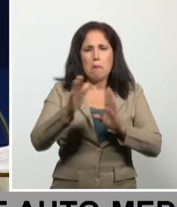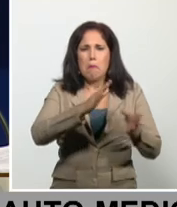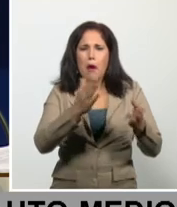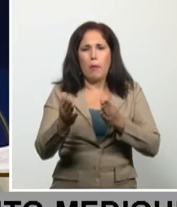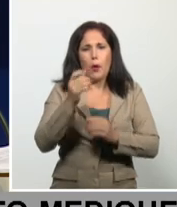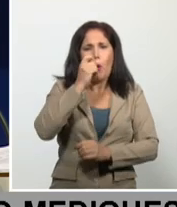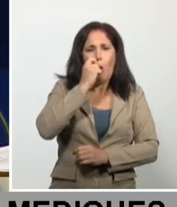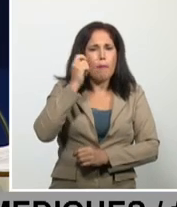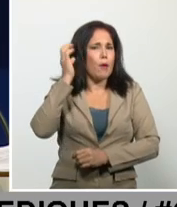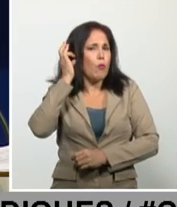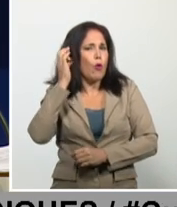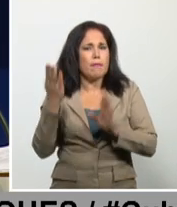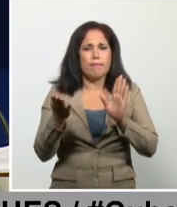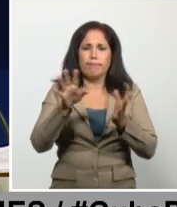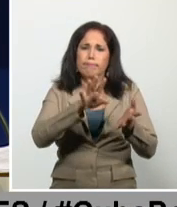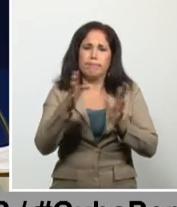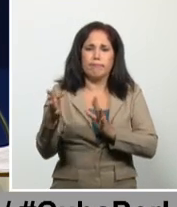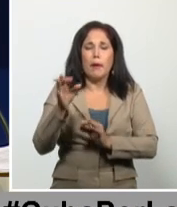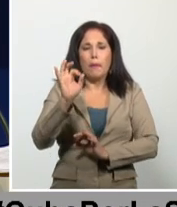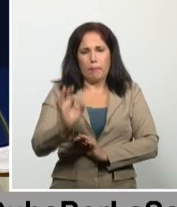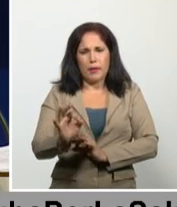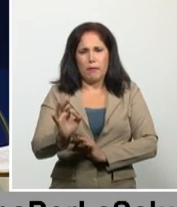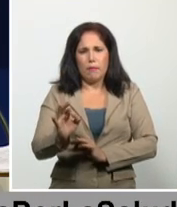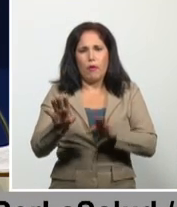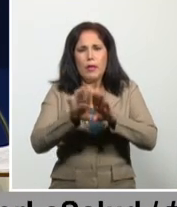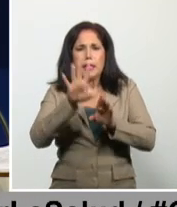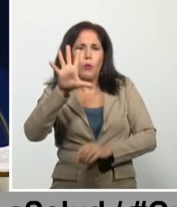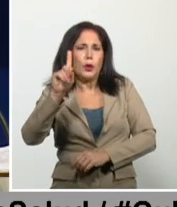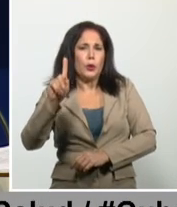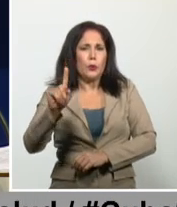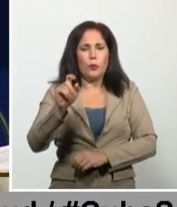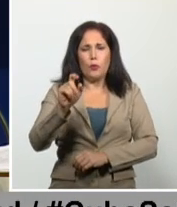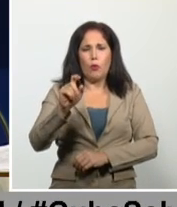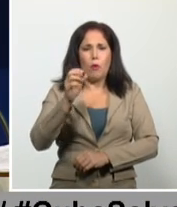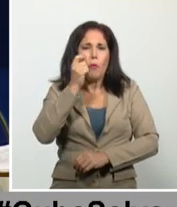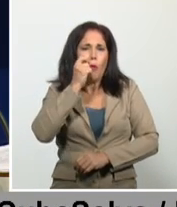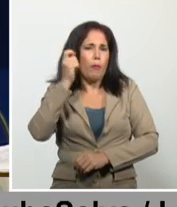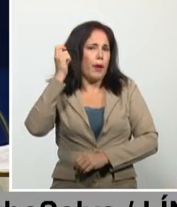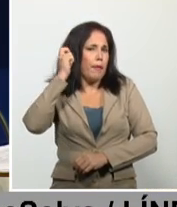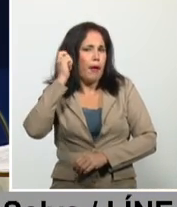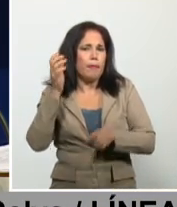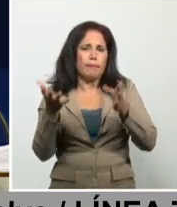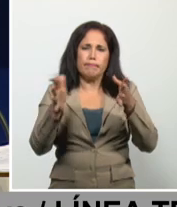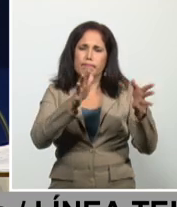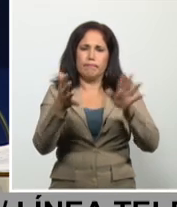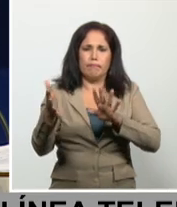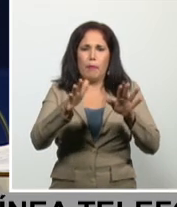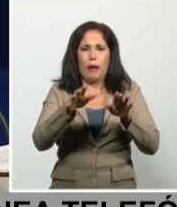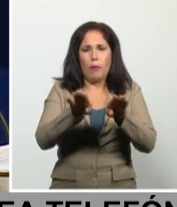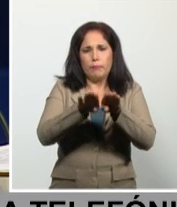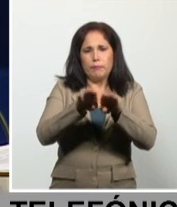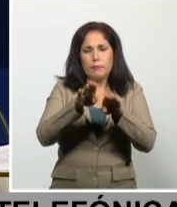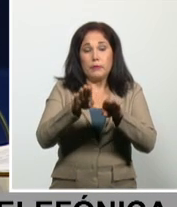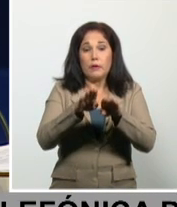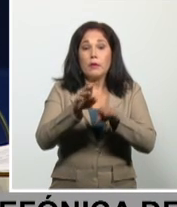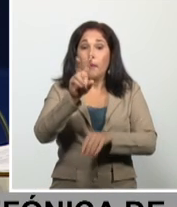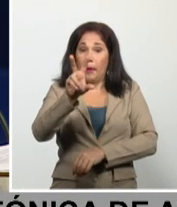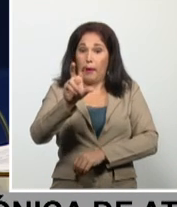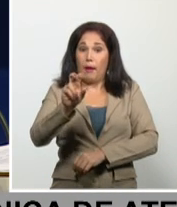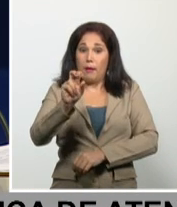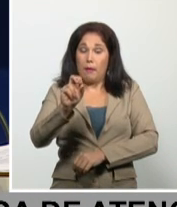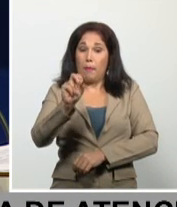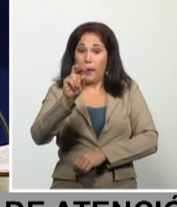proporción de un 40 y tanto, de un 51, entre femeninos y masculinos. El